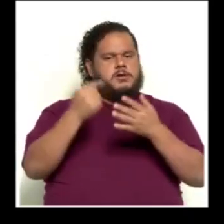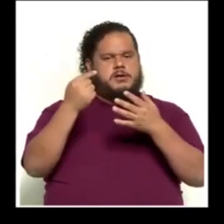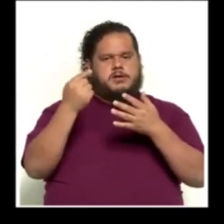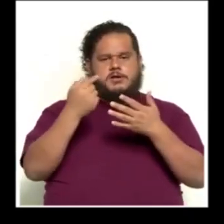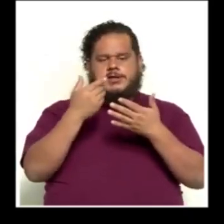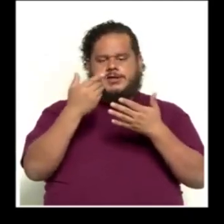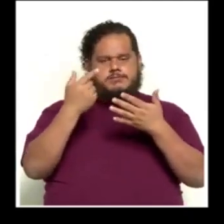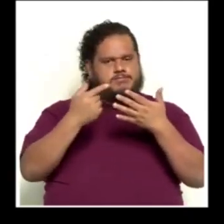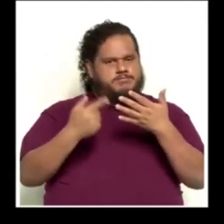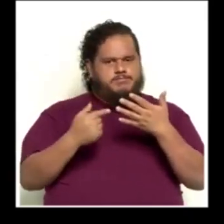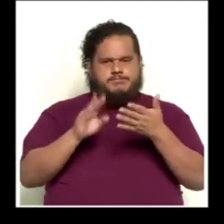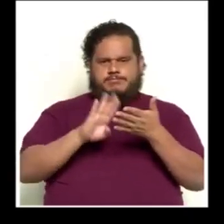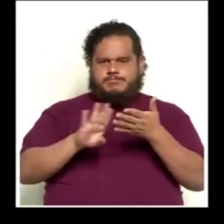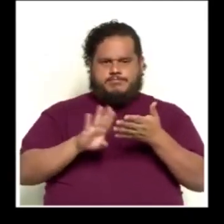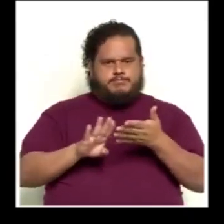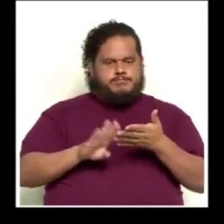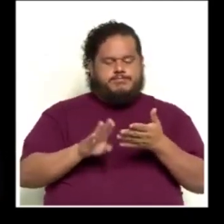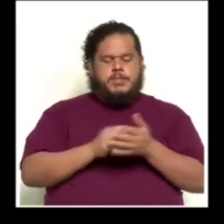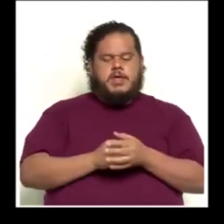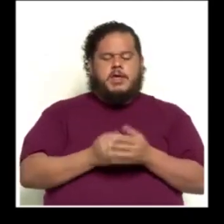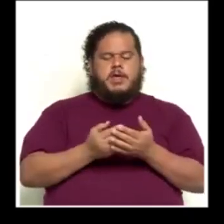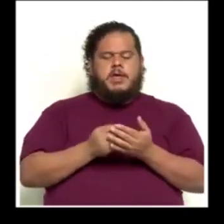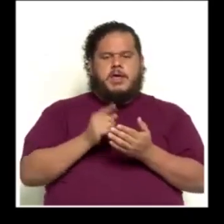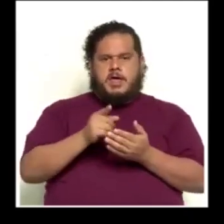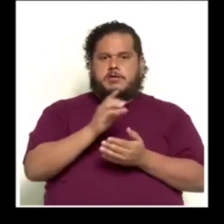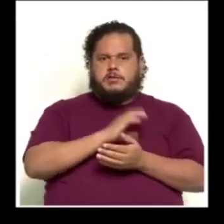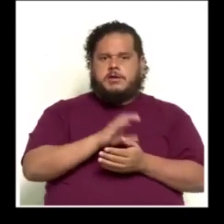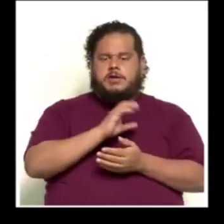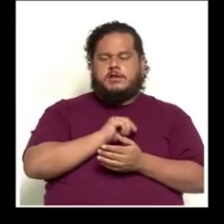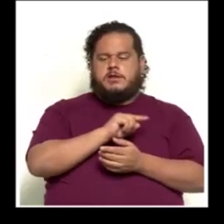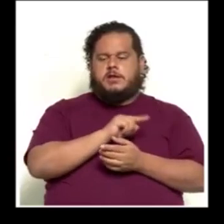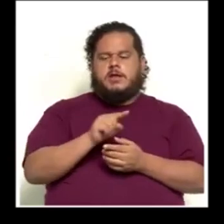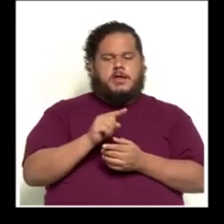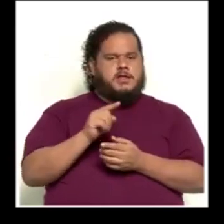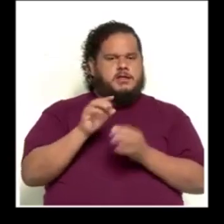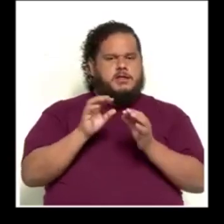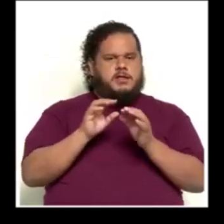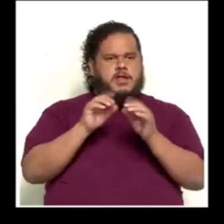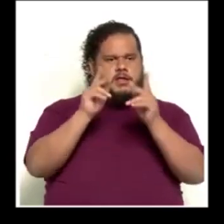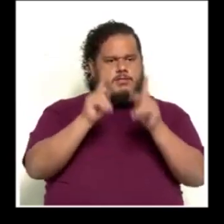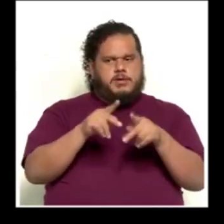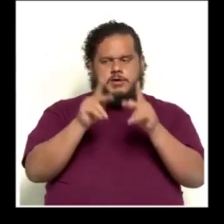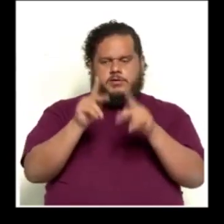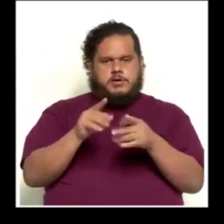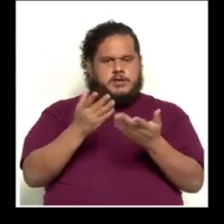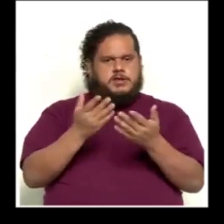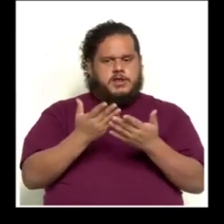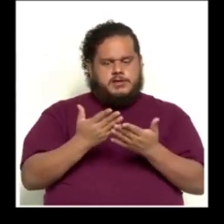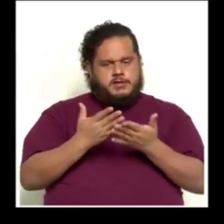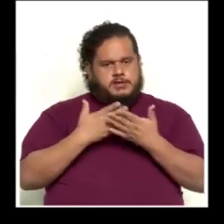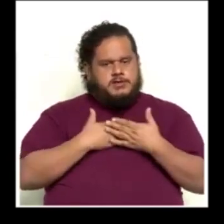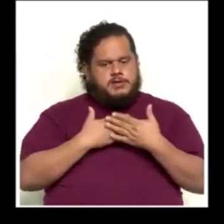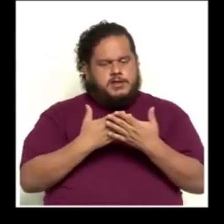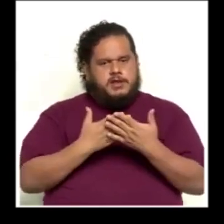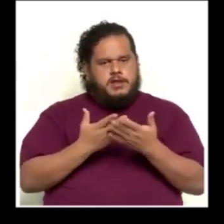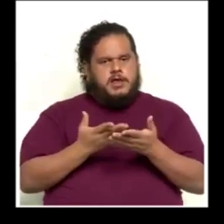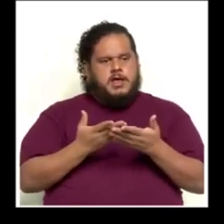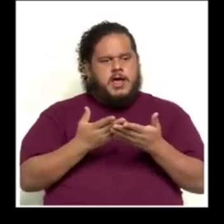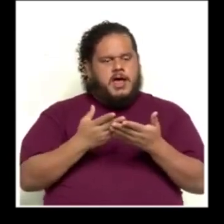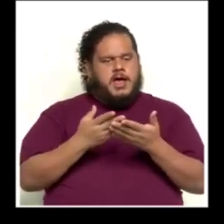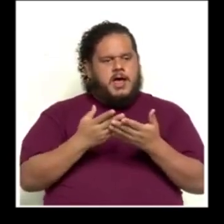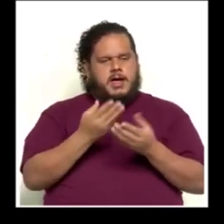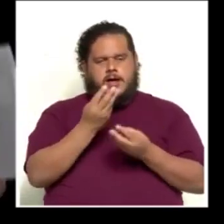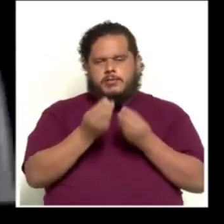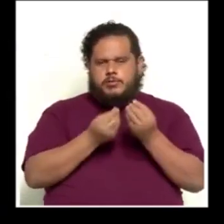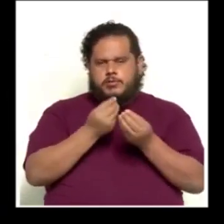Ese mesianismo que caracteriza precisamente estas figuras, tiende a generar la hipótesis